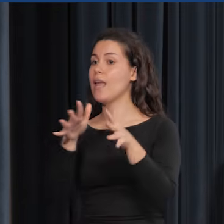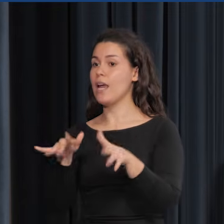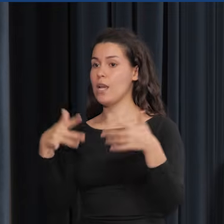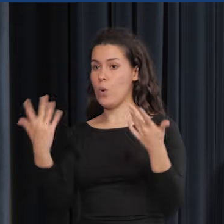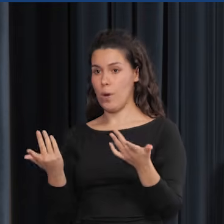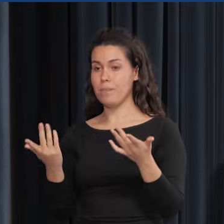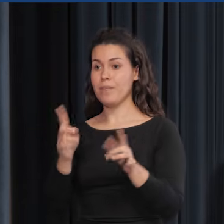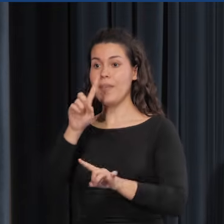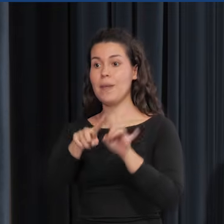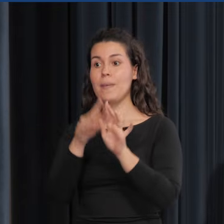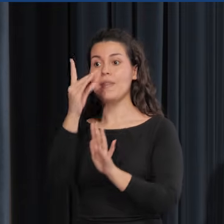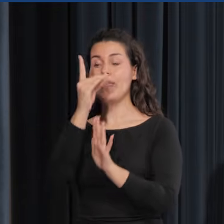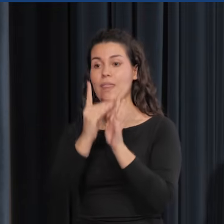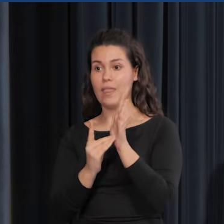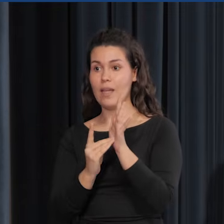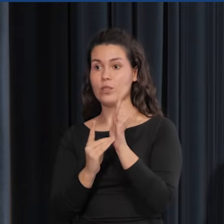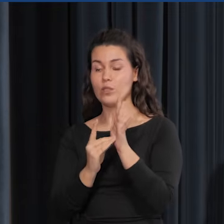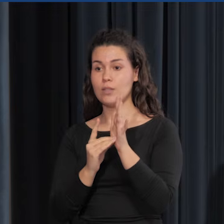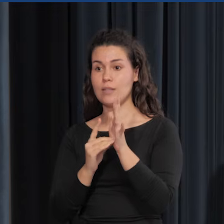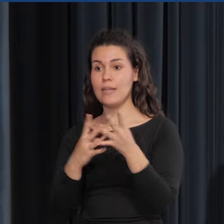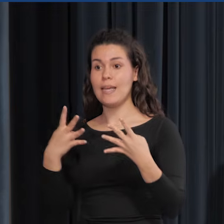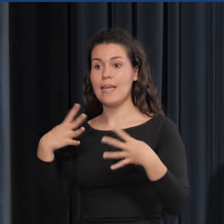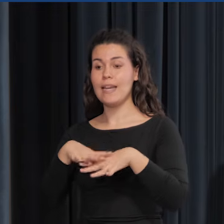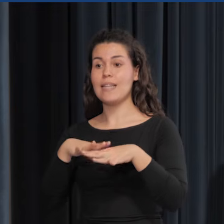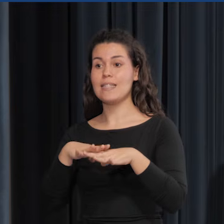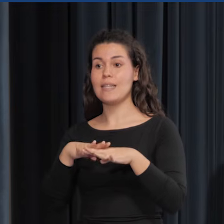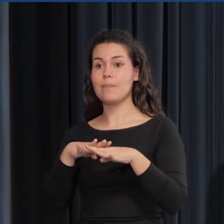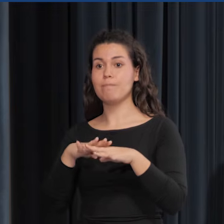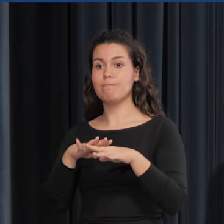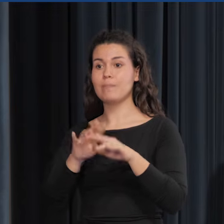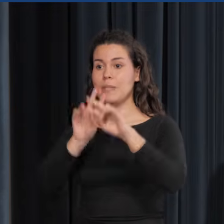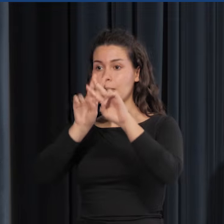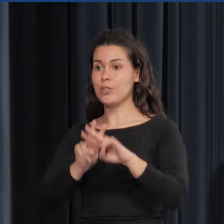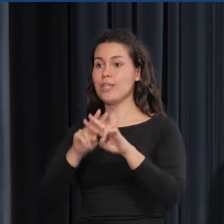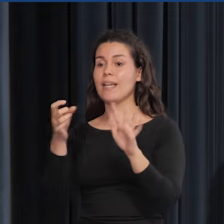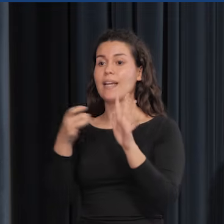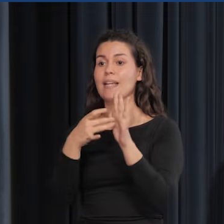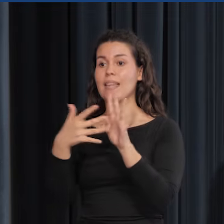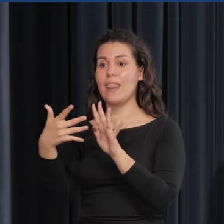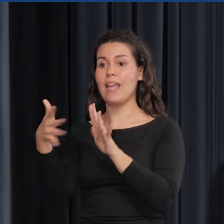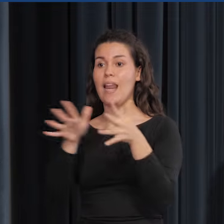están proveyendo las redes de medición de calidad del aire en todas las ciudades de Europa.